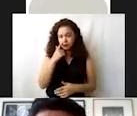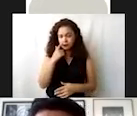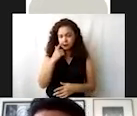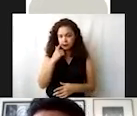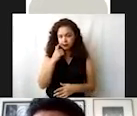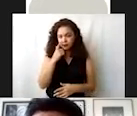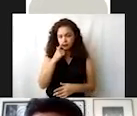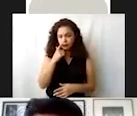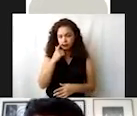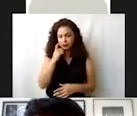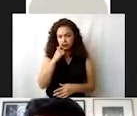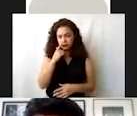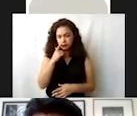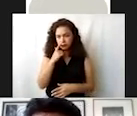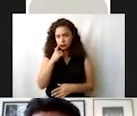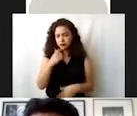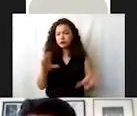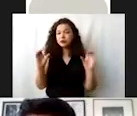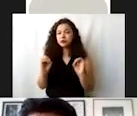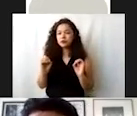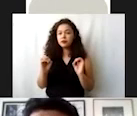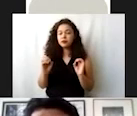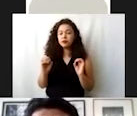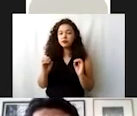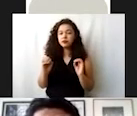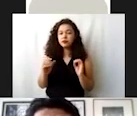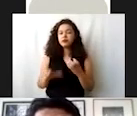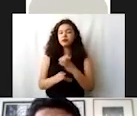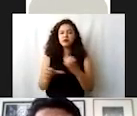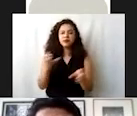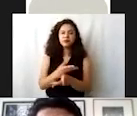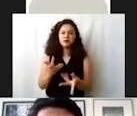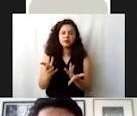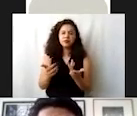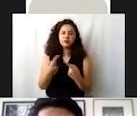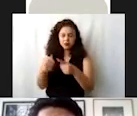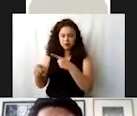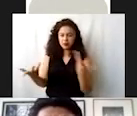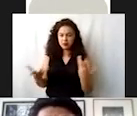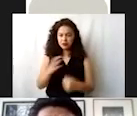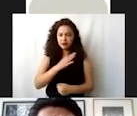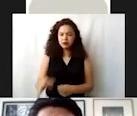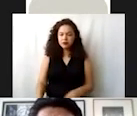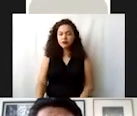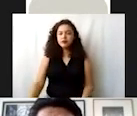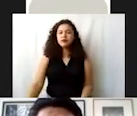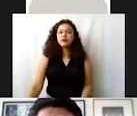donde también se pueden hacer algunas consultas sobre la situación fiscal. Bueno, ¿qué